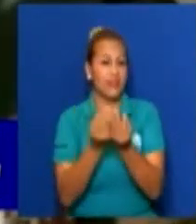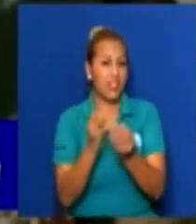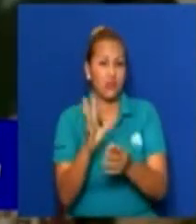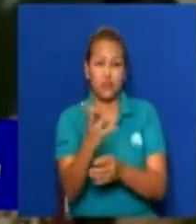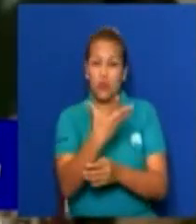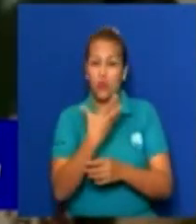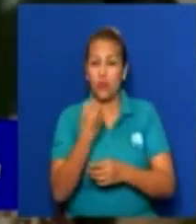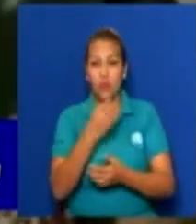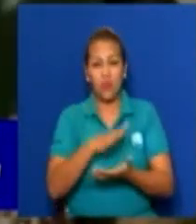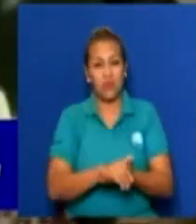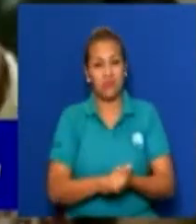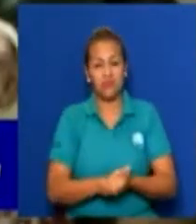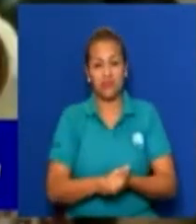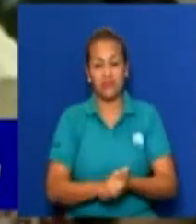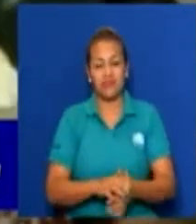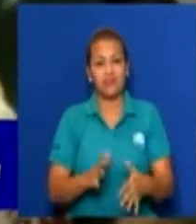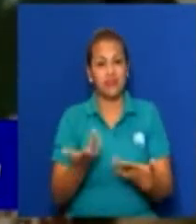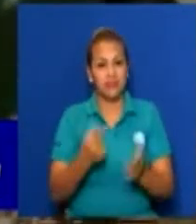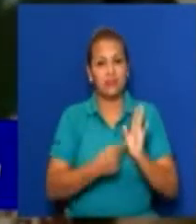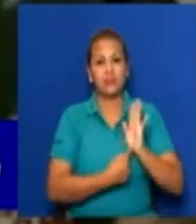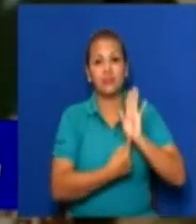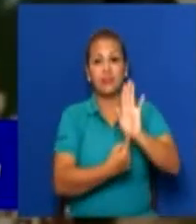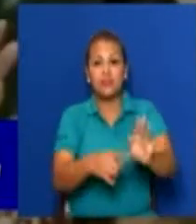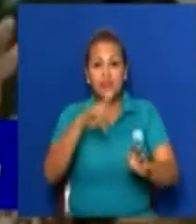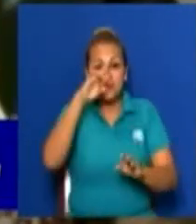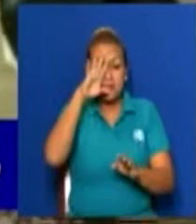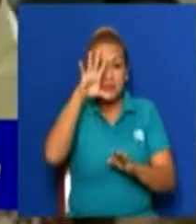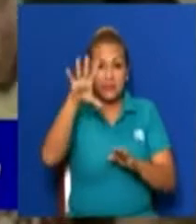el hombre. Un ejemplo claro